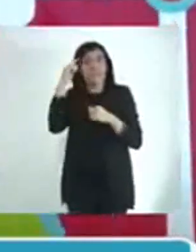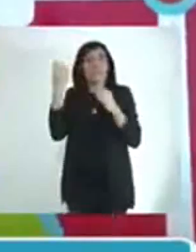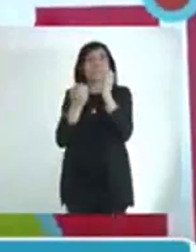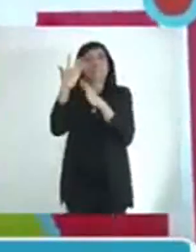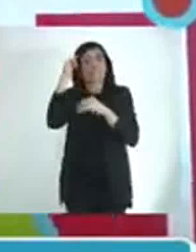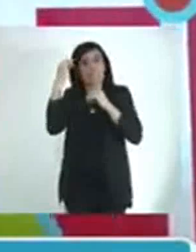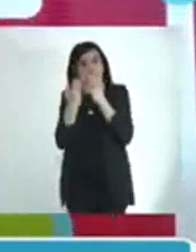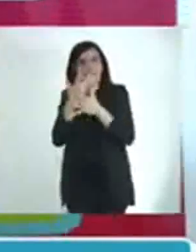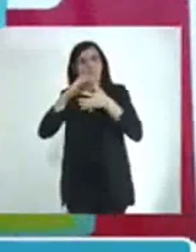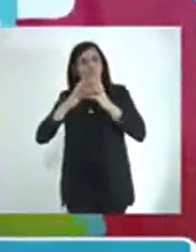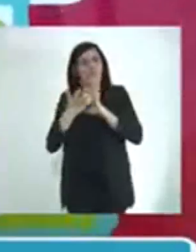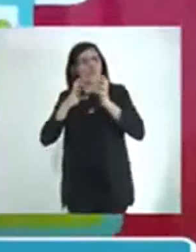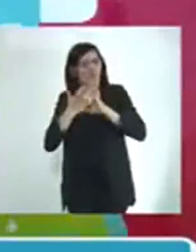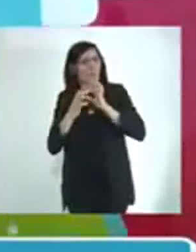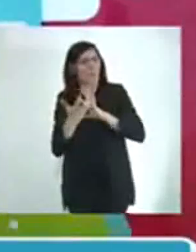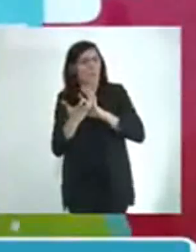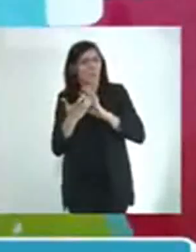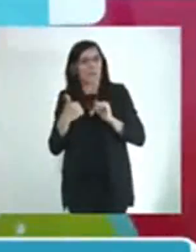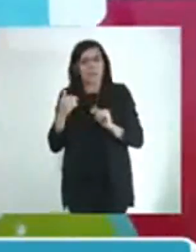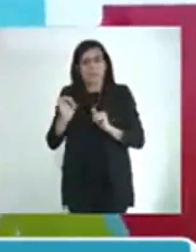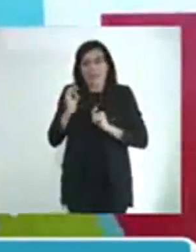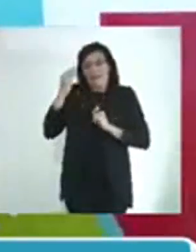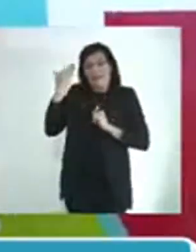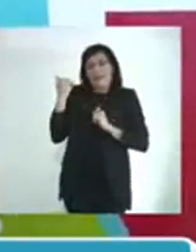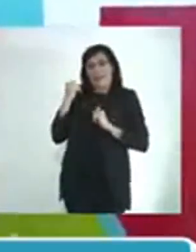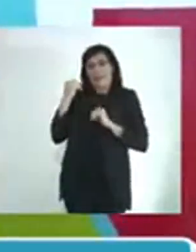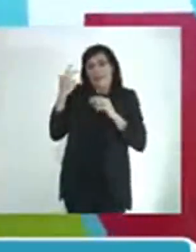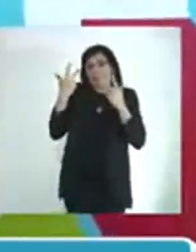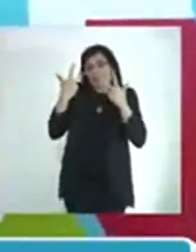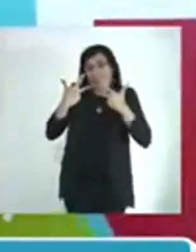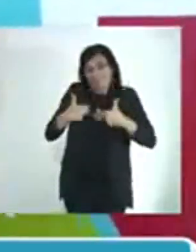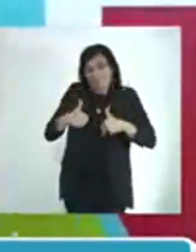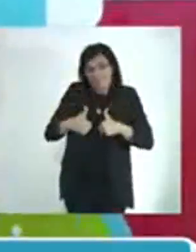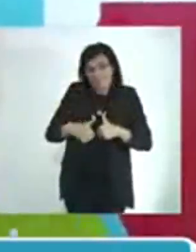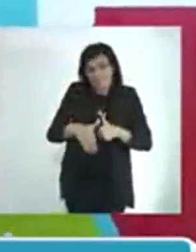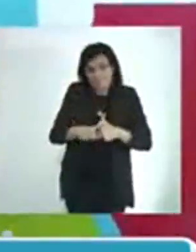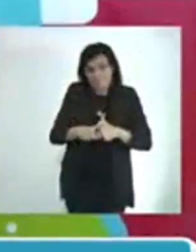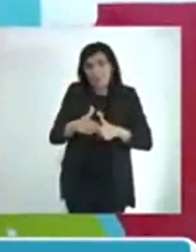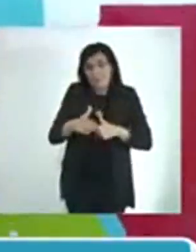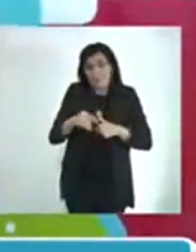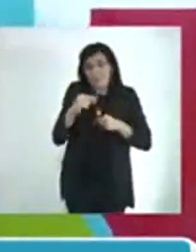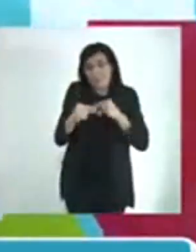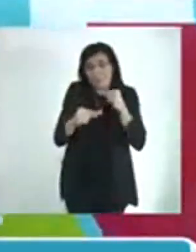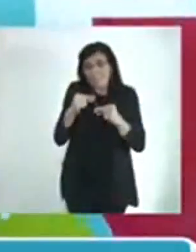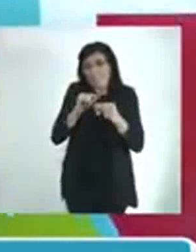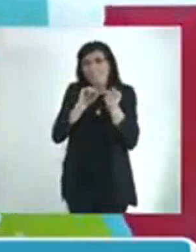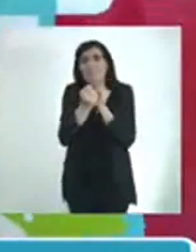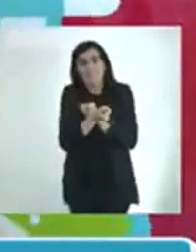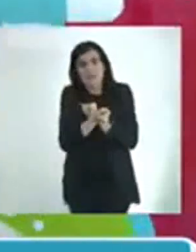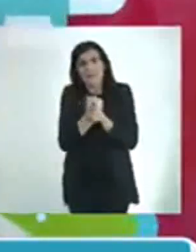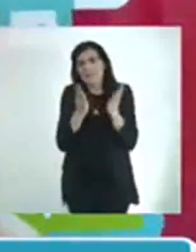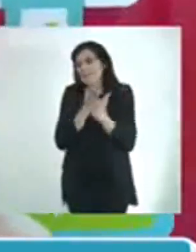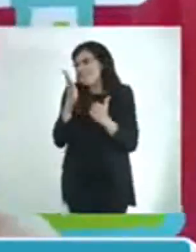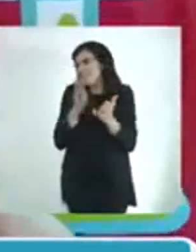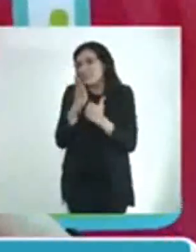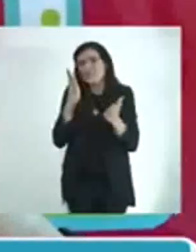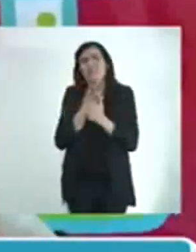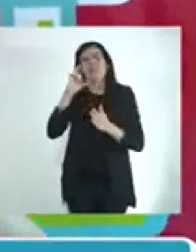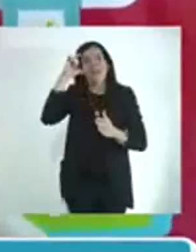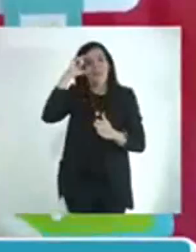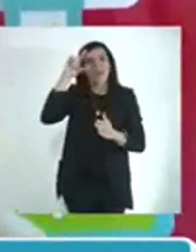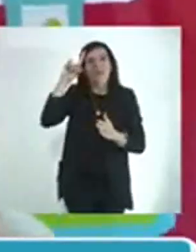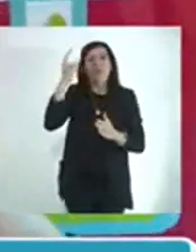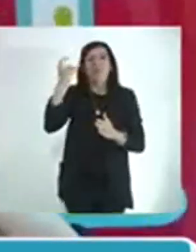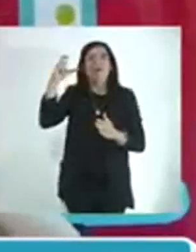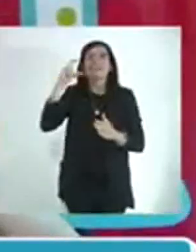realizar todas las acciones que teníamos pensado para este año. Este lugar que bueno, que lo conocemos por Educatec, por el millón y medio que nos visitan todos los años